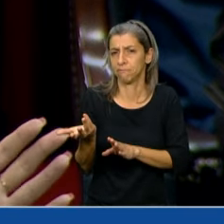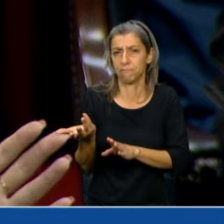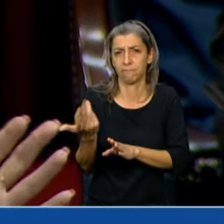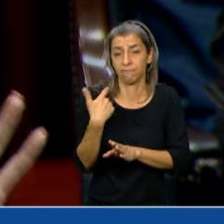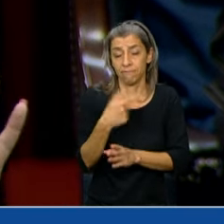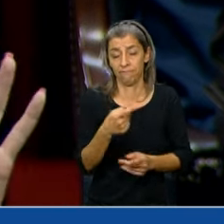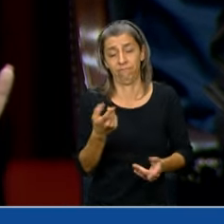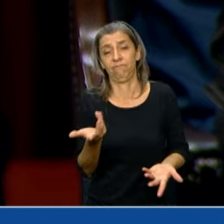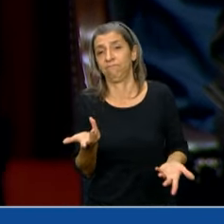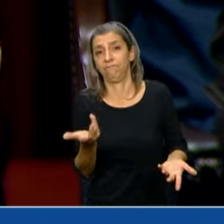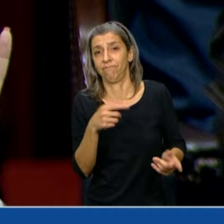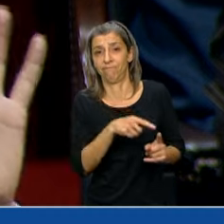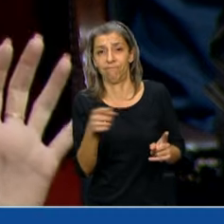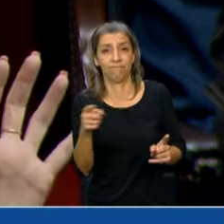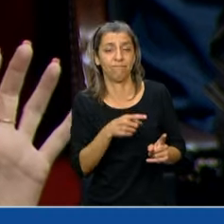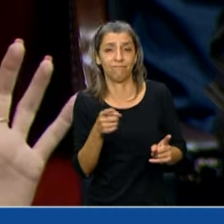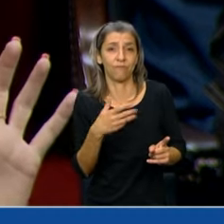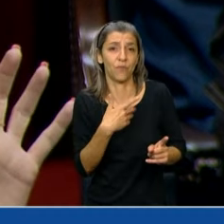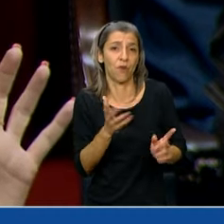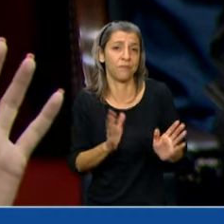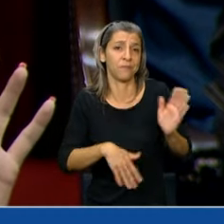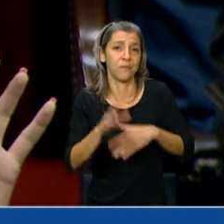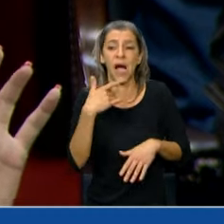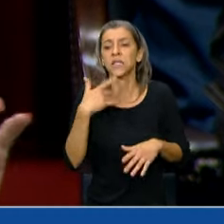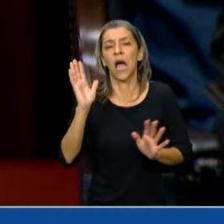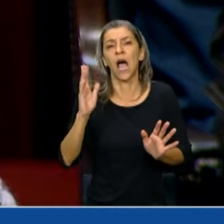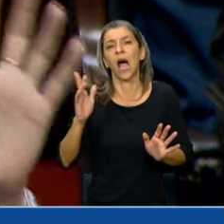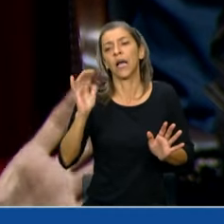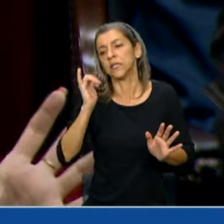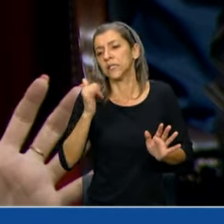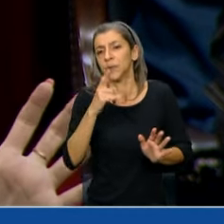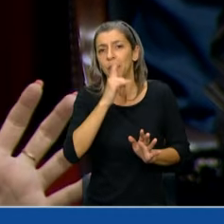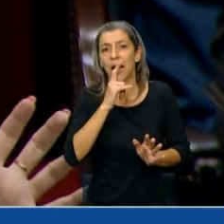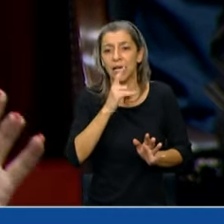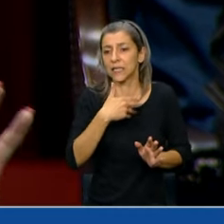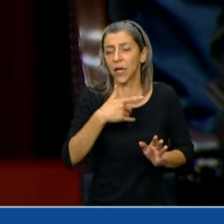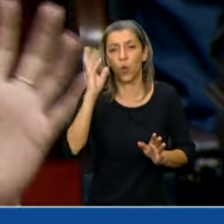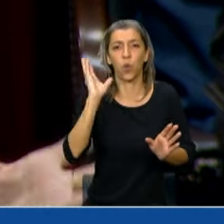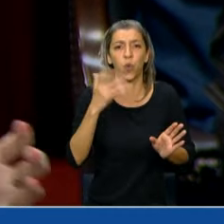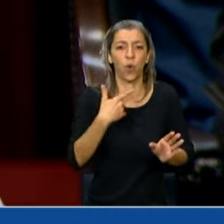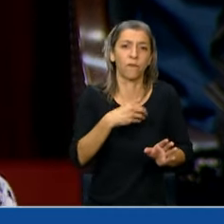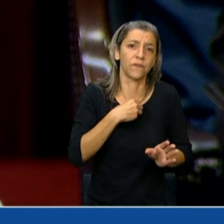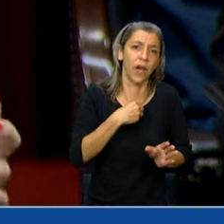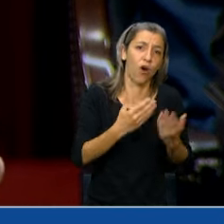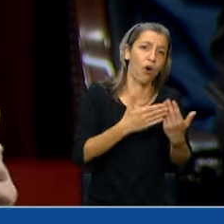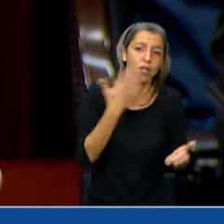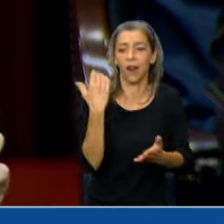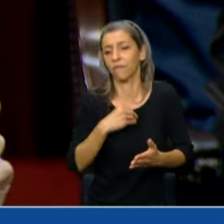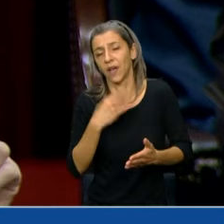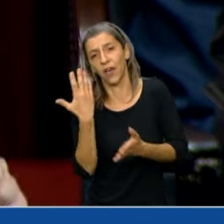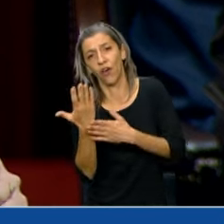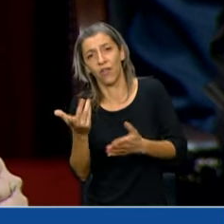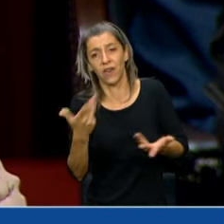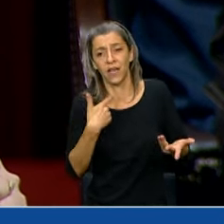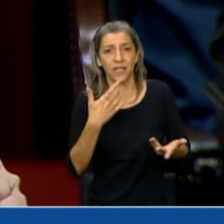paradójicamente son los dos extremos del populismo no la extrema derecha y la extrema izquierda que al final siempre se junta y se